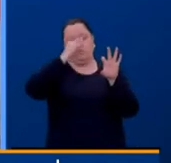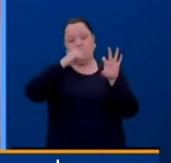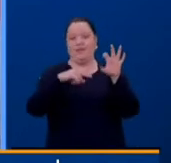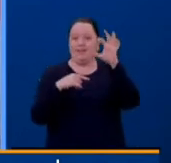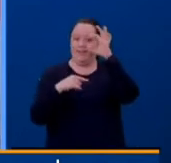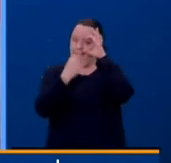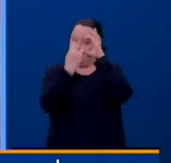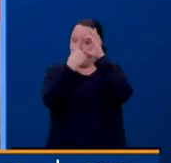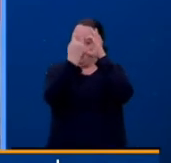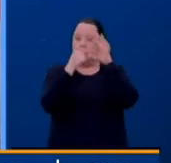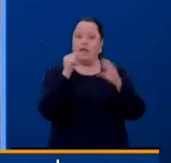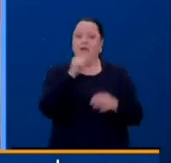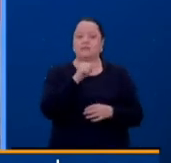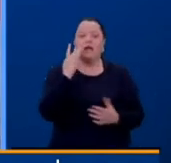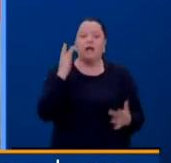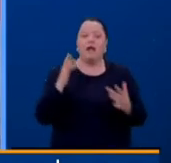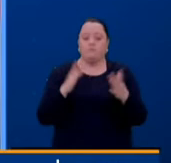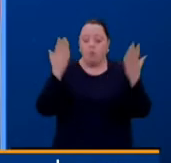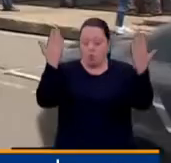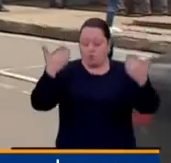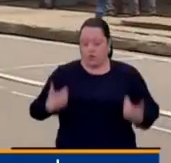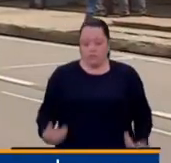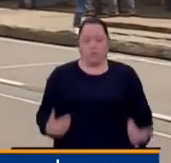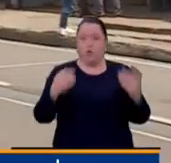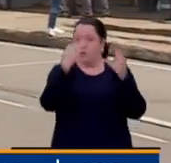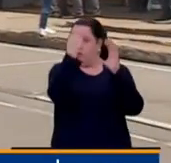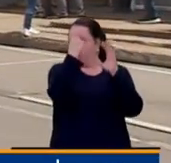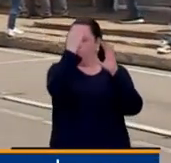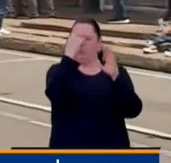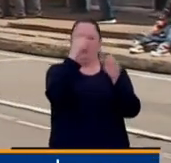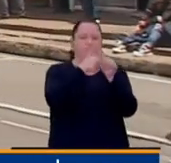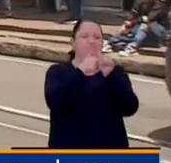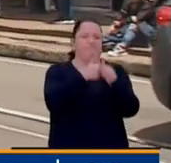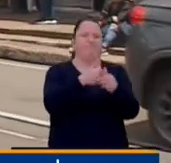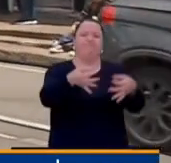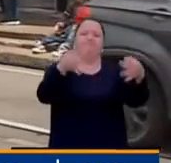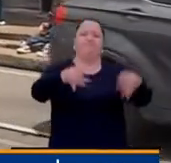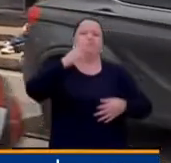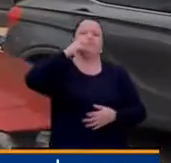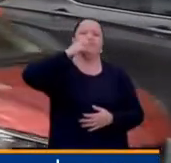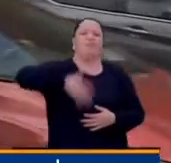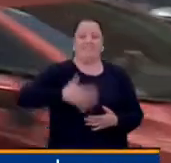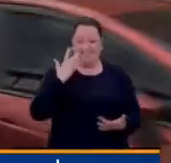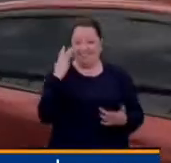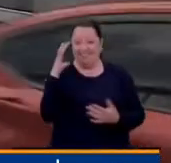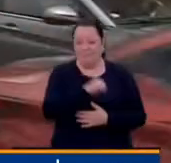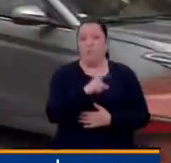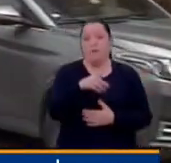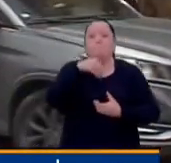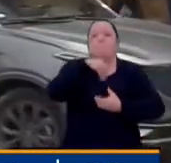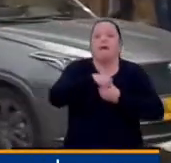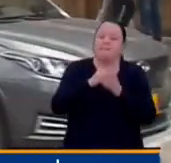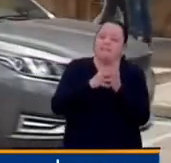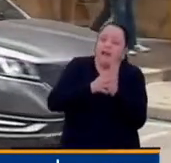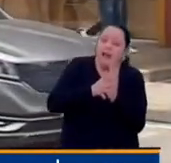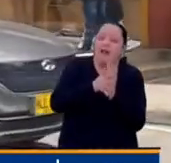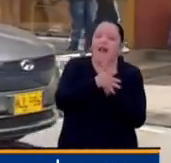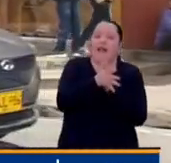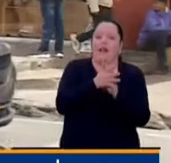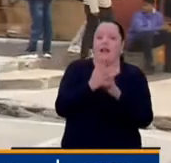es un método biométrico de altísima fidelidad, ya que contiene mucha más información o entropía